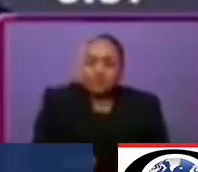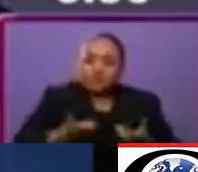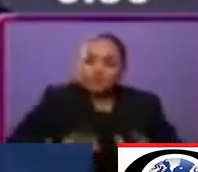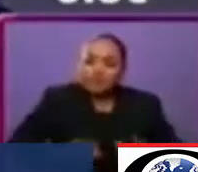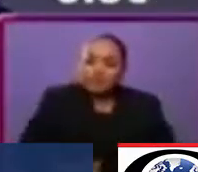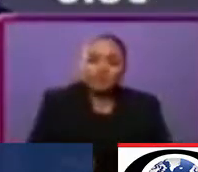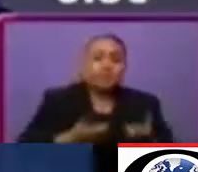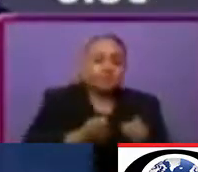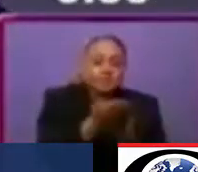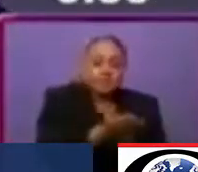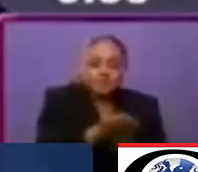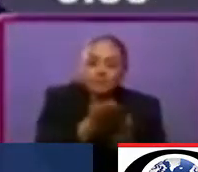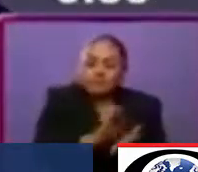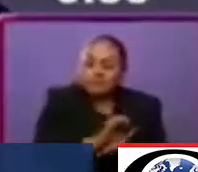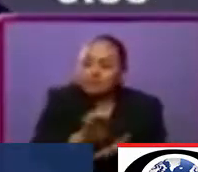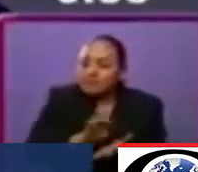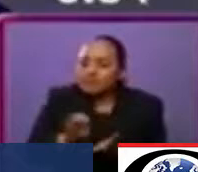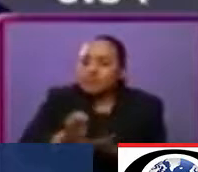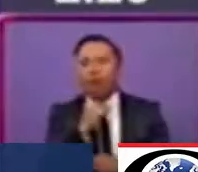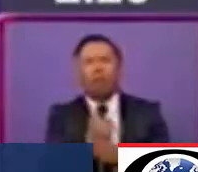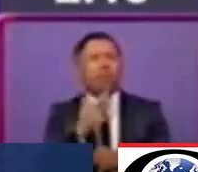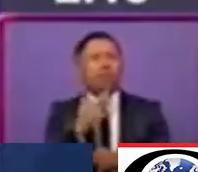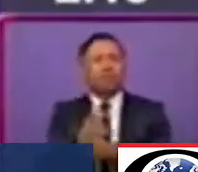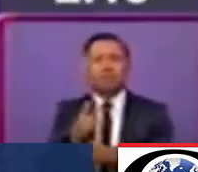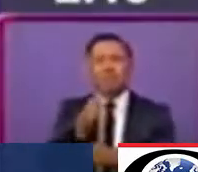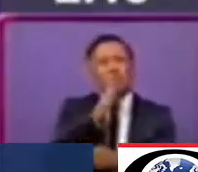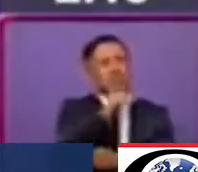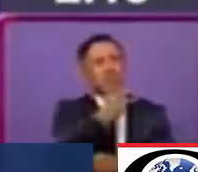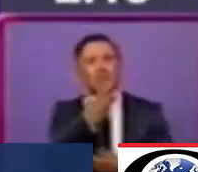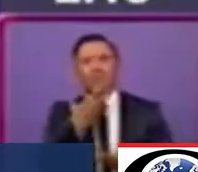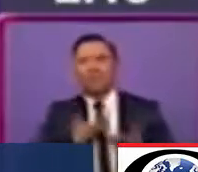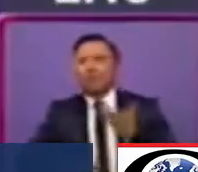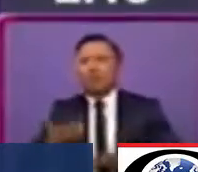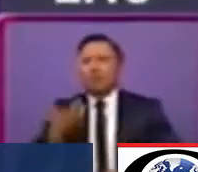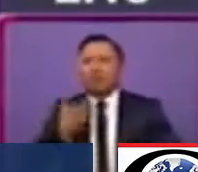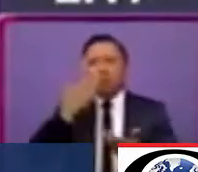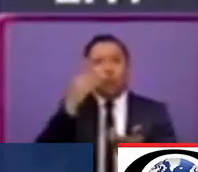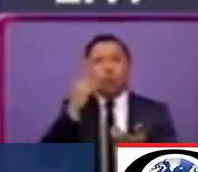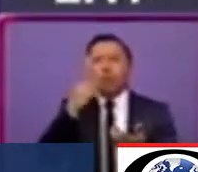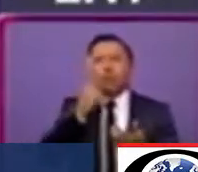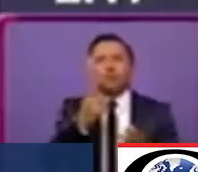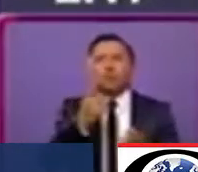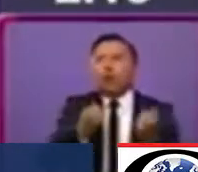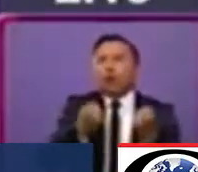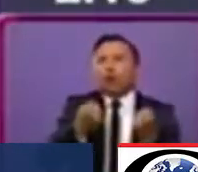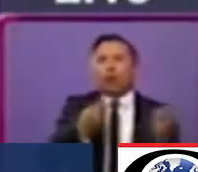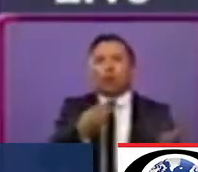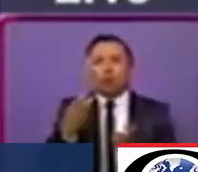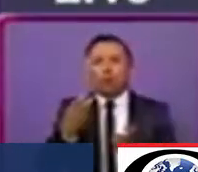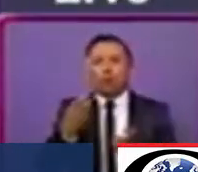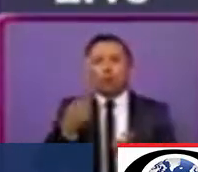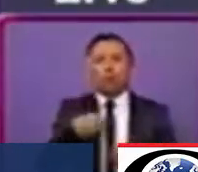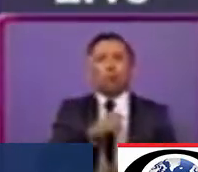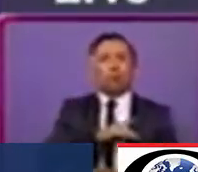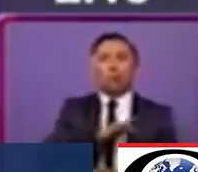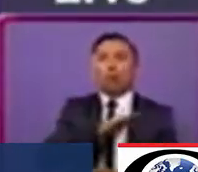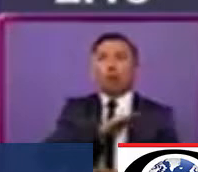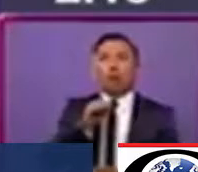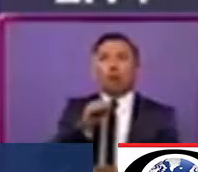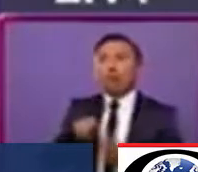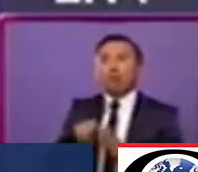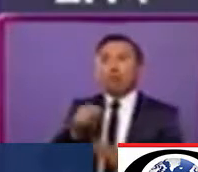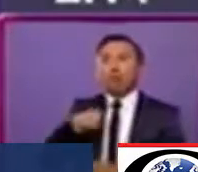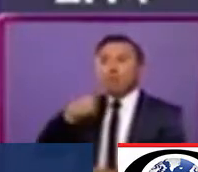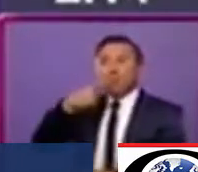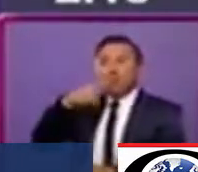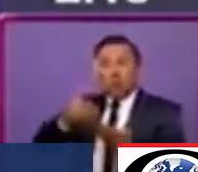Pero era el que más formal iba, porque ya ves, incluso hasta el moderador, pues también iba sin corbata. Yo creo que más que